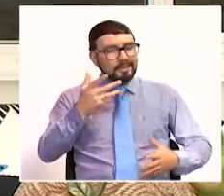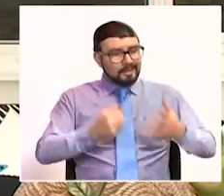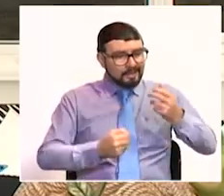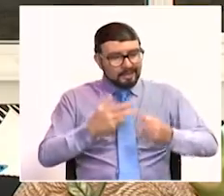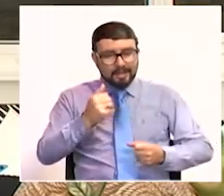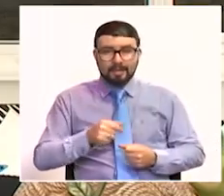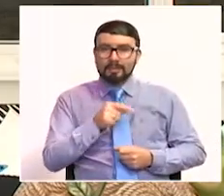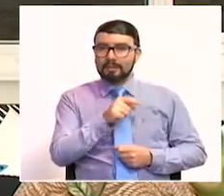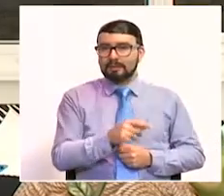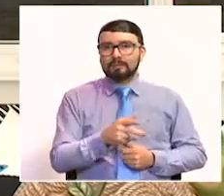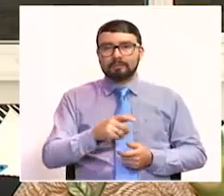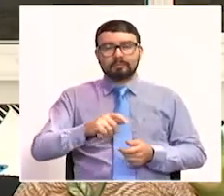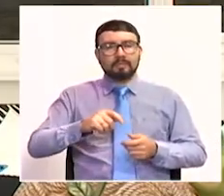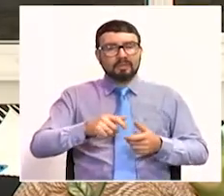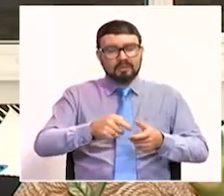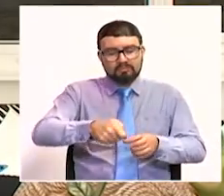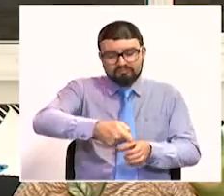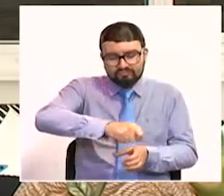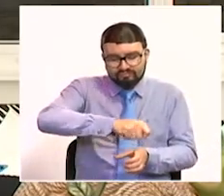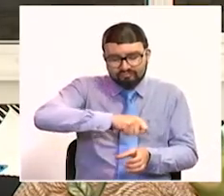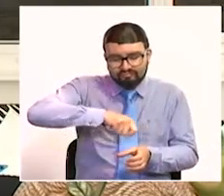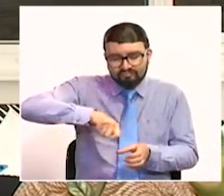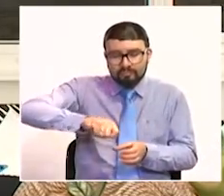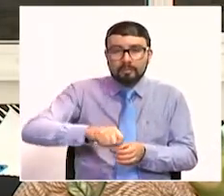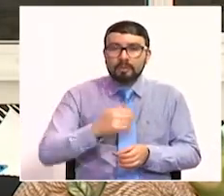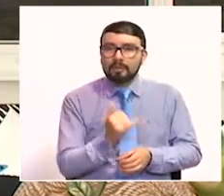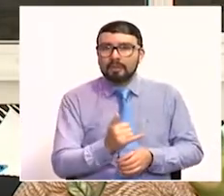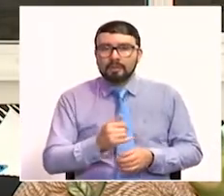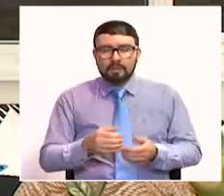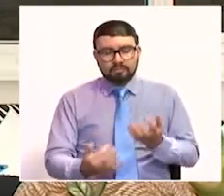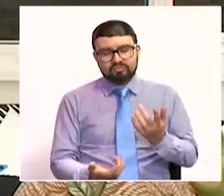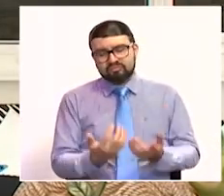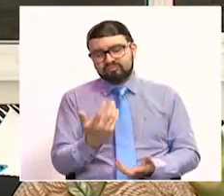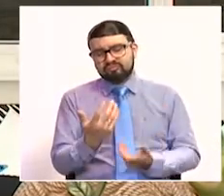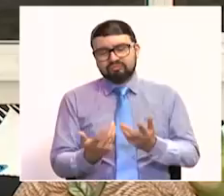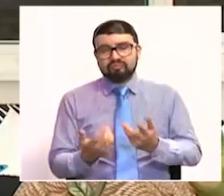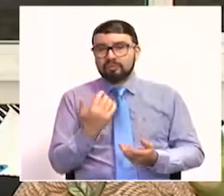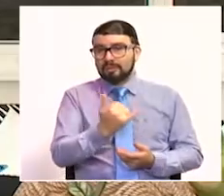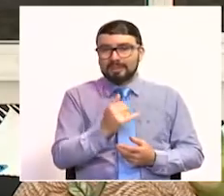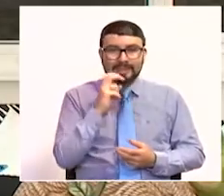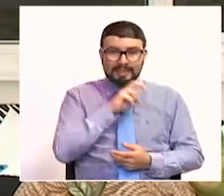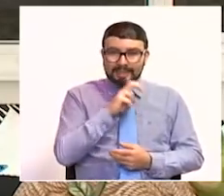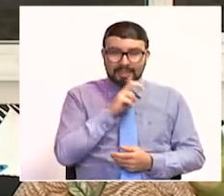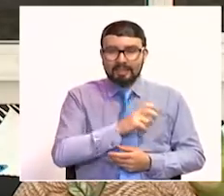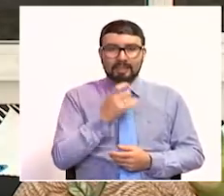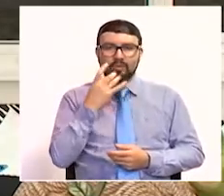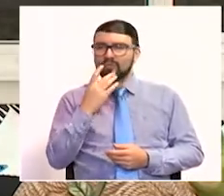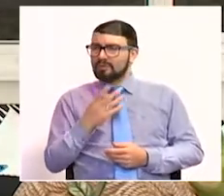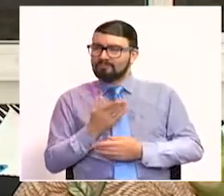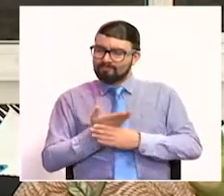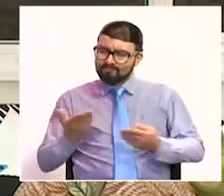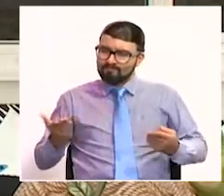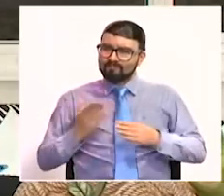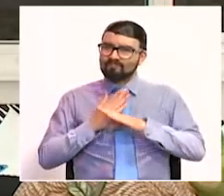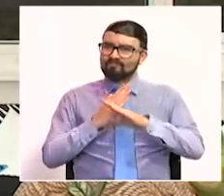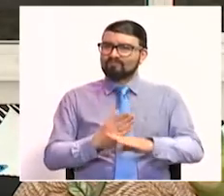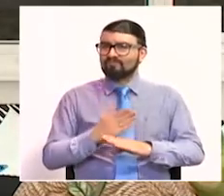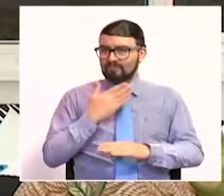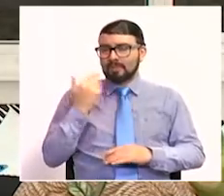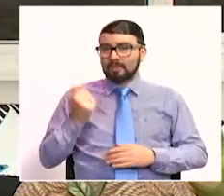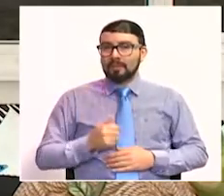enlatados, embutidos, fritos, azúcares y demás, y la parte emocional. Por eso siempre tenemos el día para tu